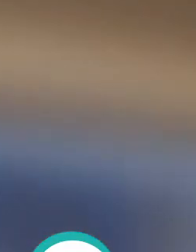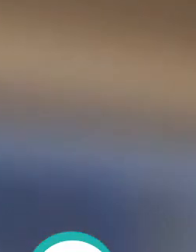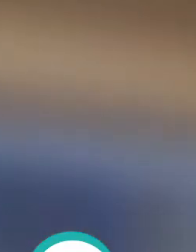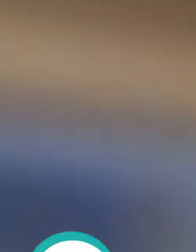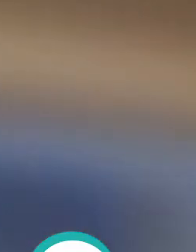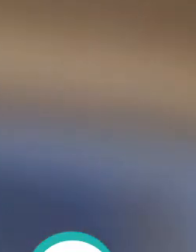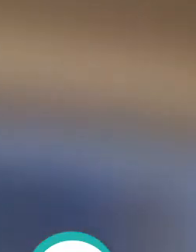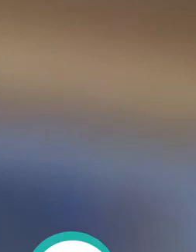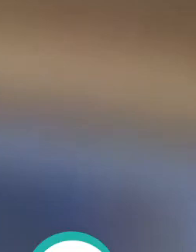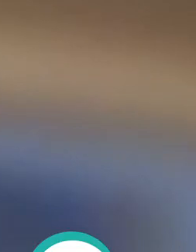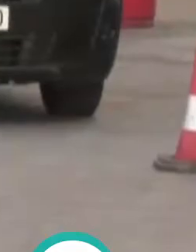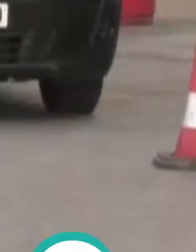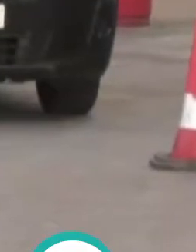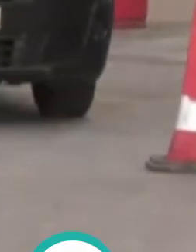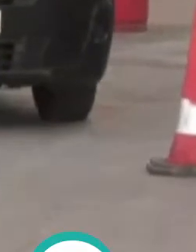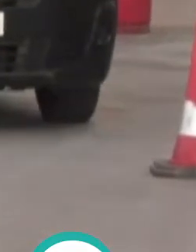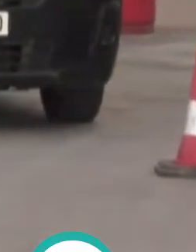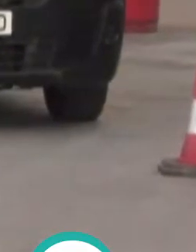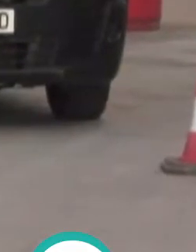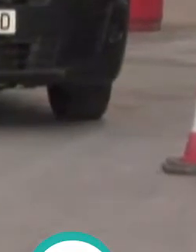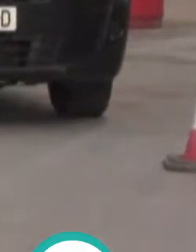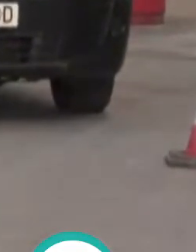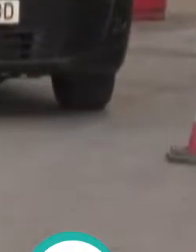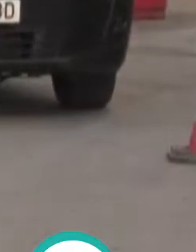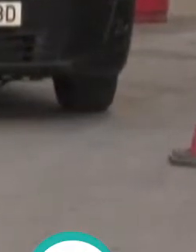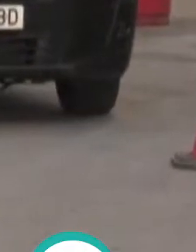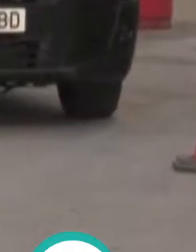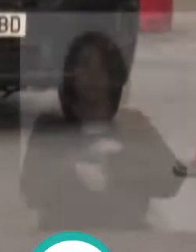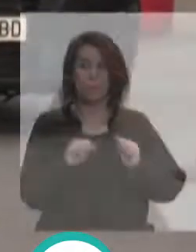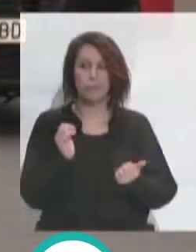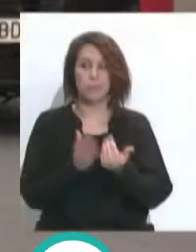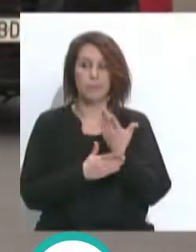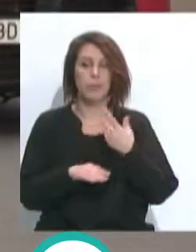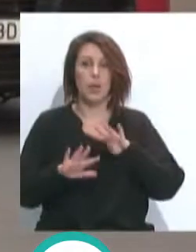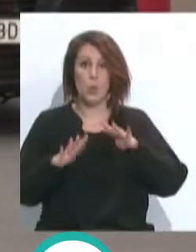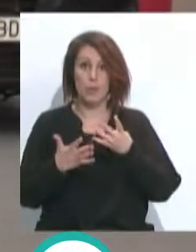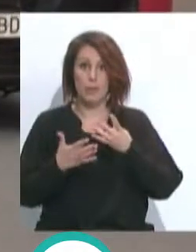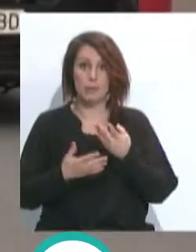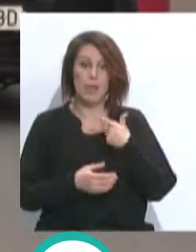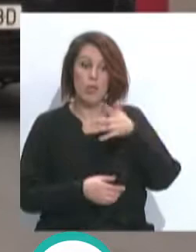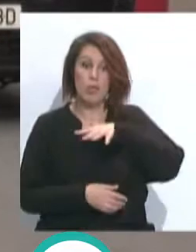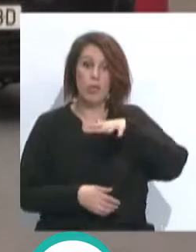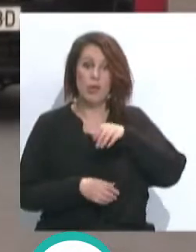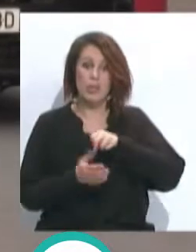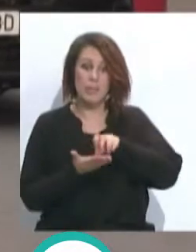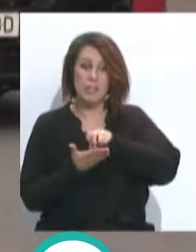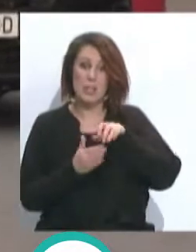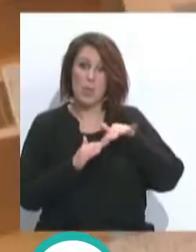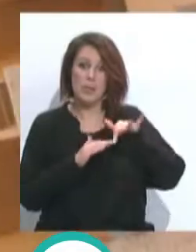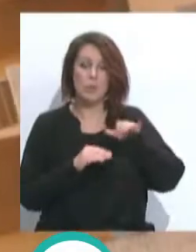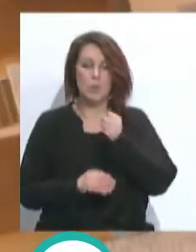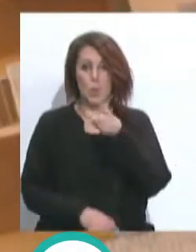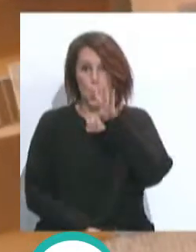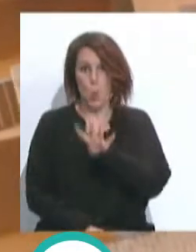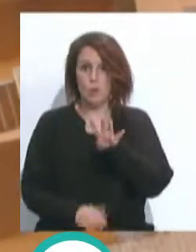andamio donde se encontraban trabajando. El suceso se produjo sobre las 9 de esta mañana en un inmueble sito en el paseo marítimo número 4.